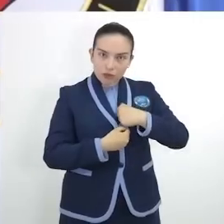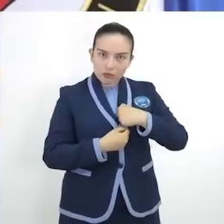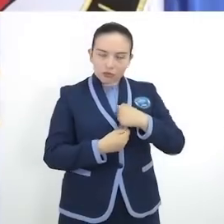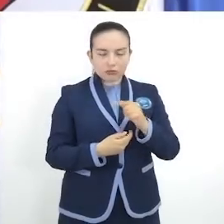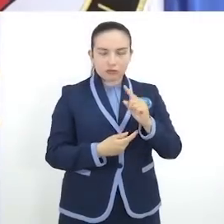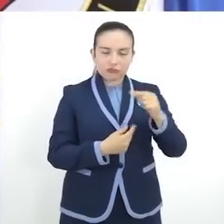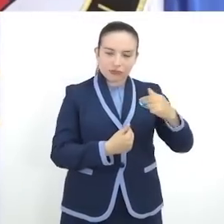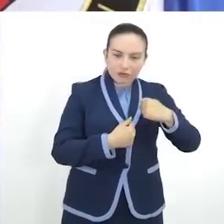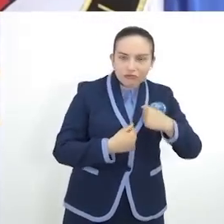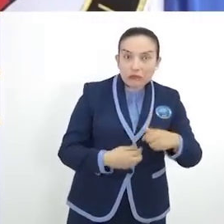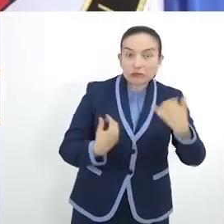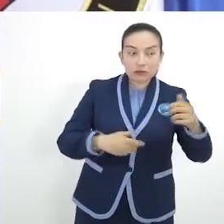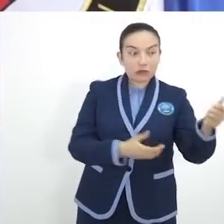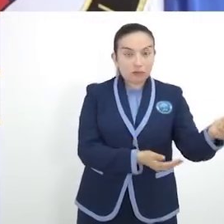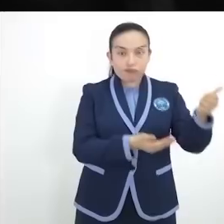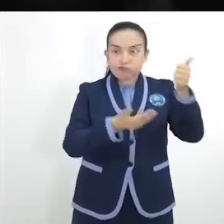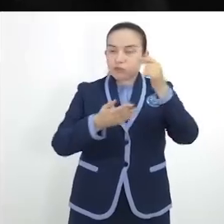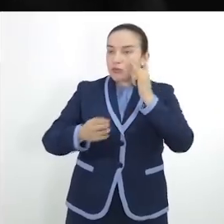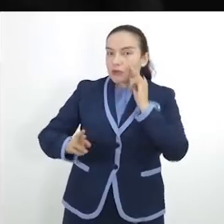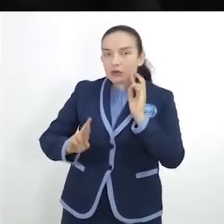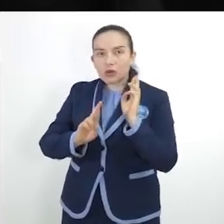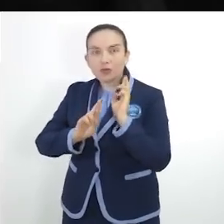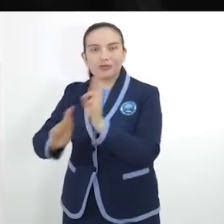al trabajo de nuestros voluntarios,